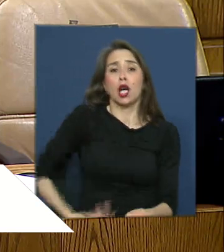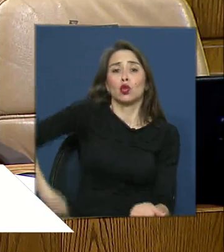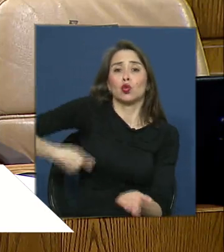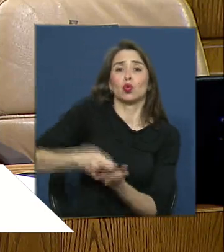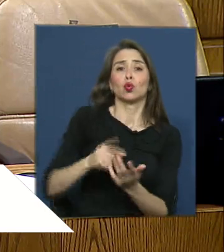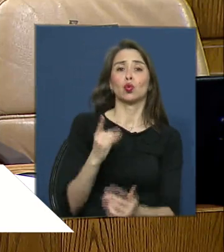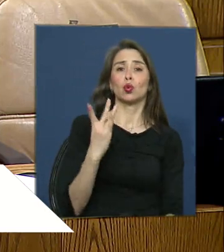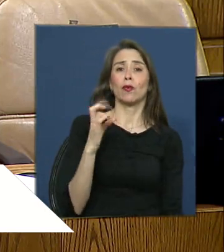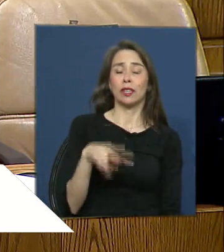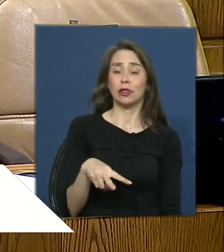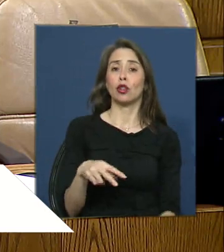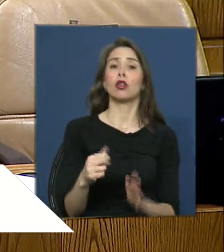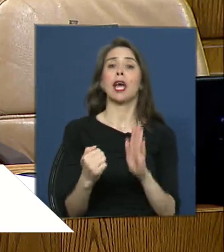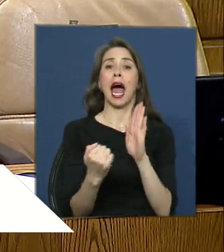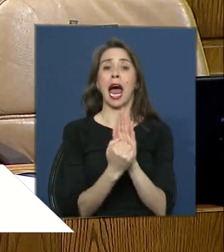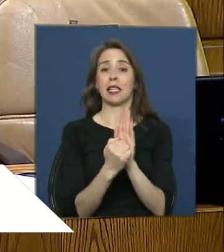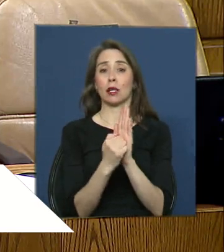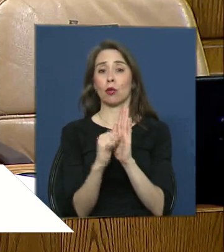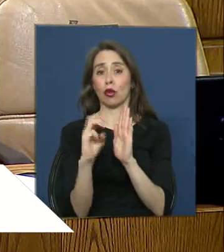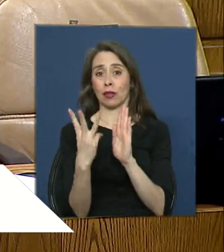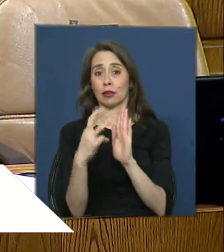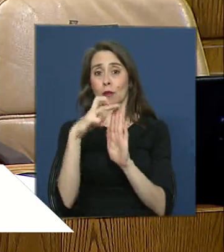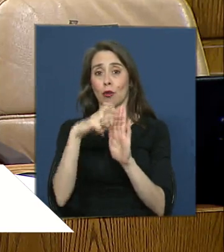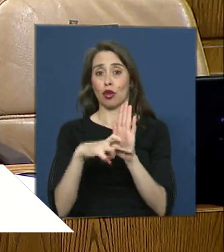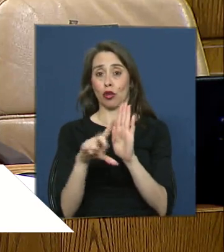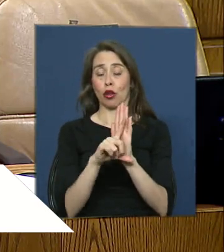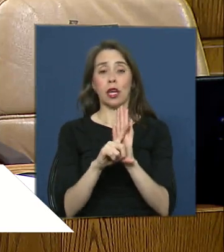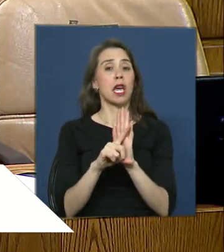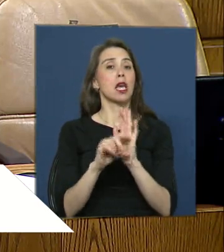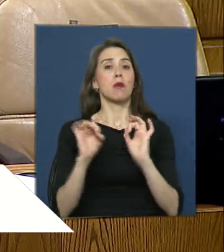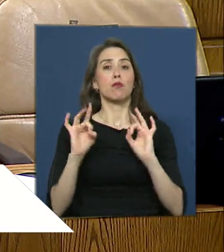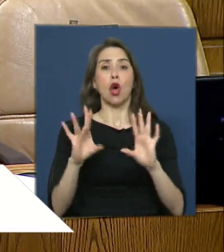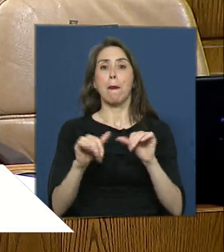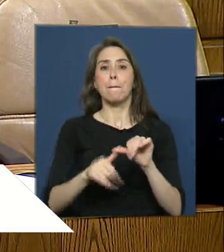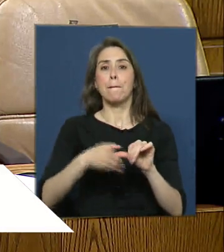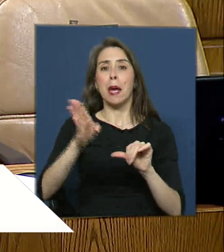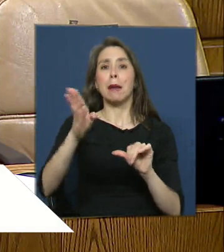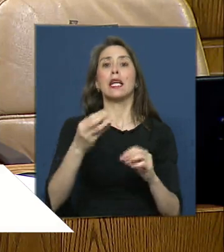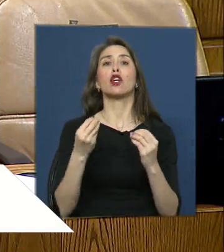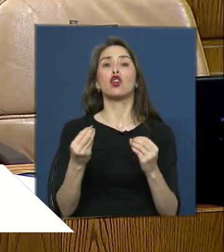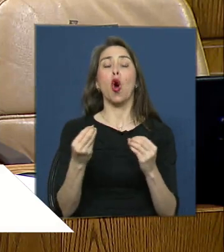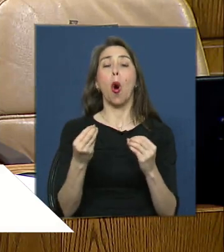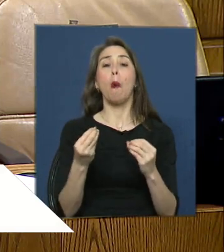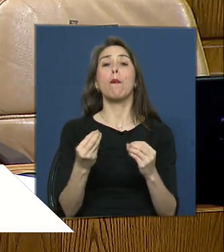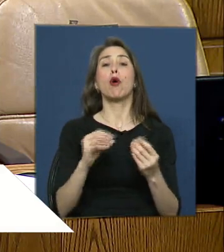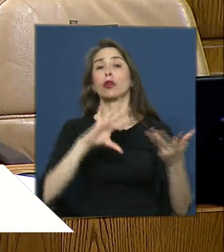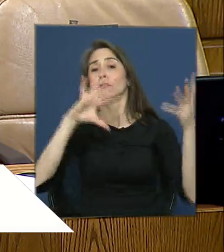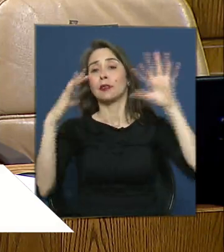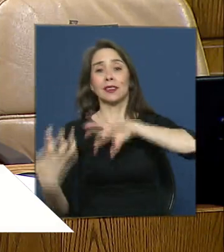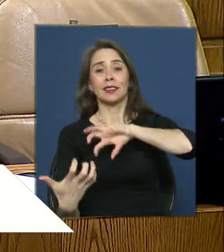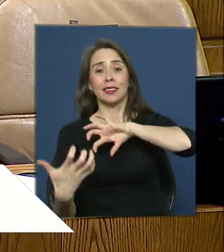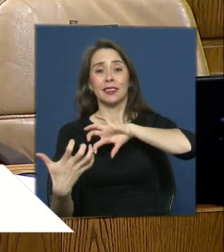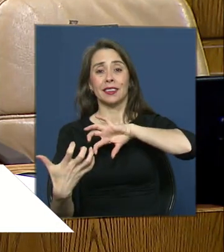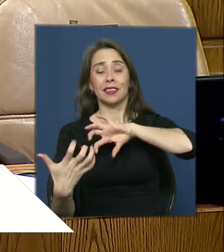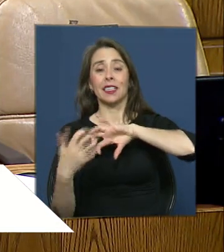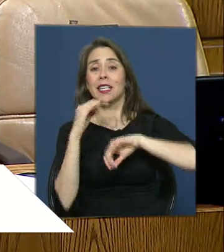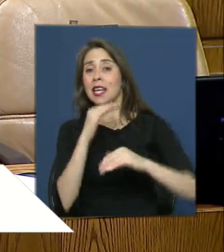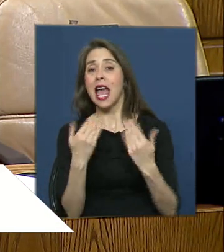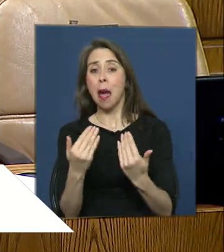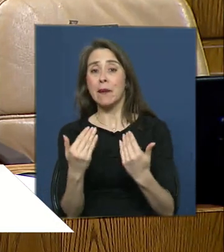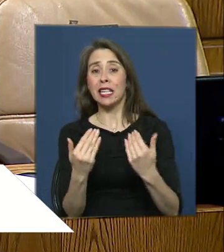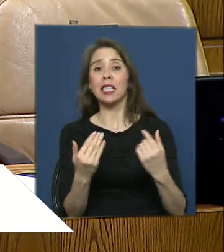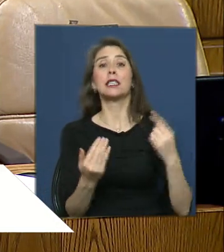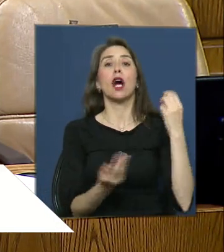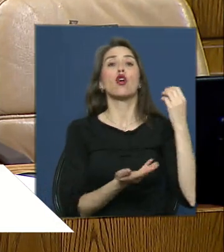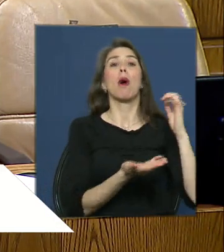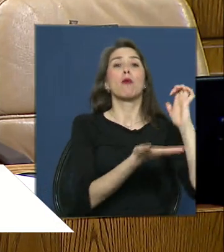proyecto de ley en su artículo tercero, fijar un mecanismo permanente para atender situaciones de pago de subvención en casos de emergencia